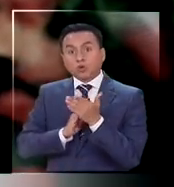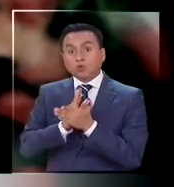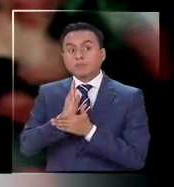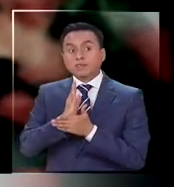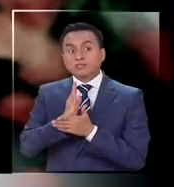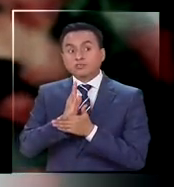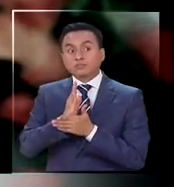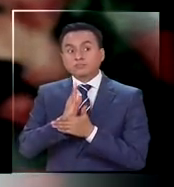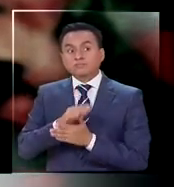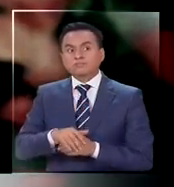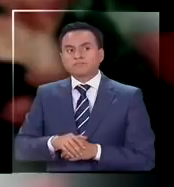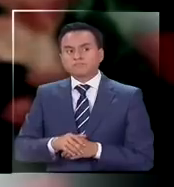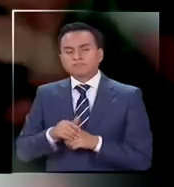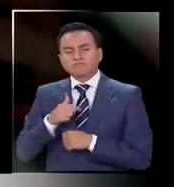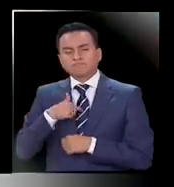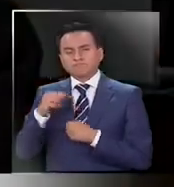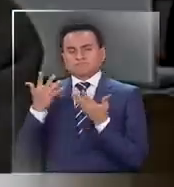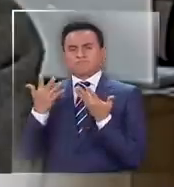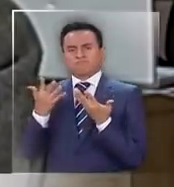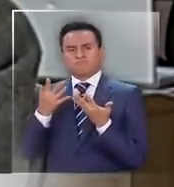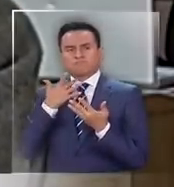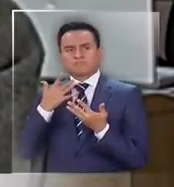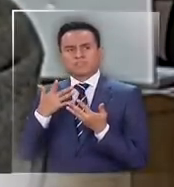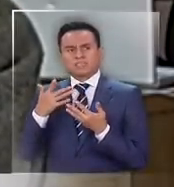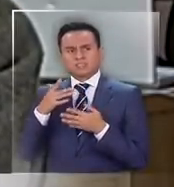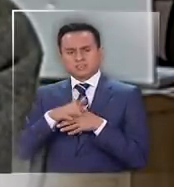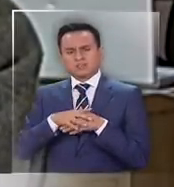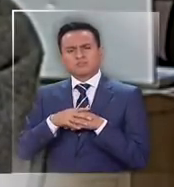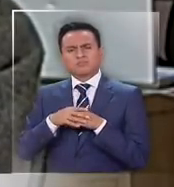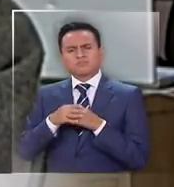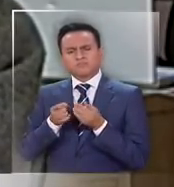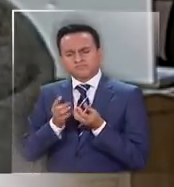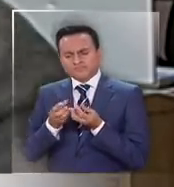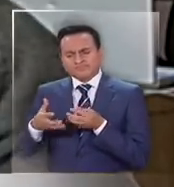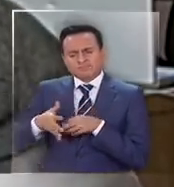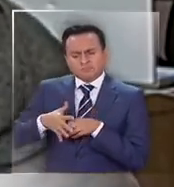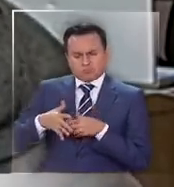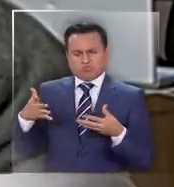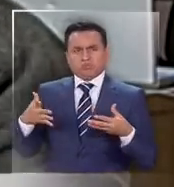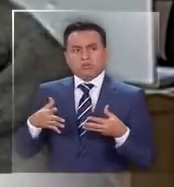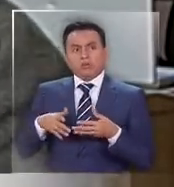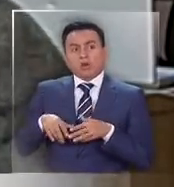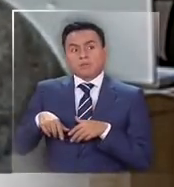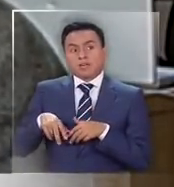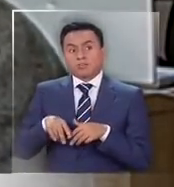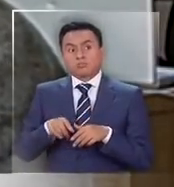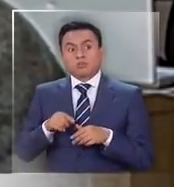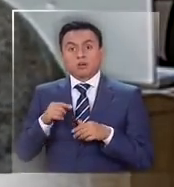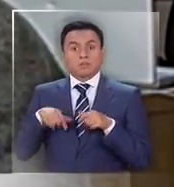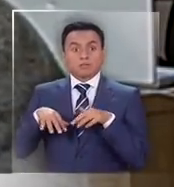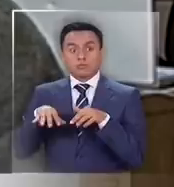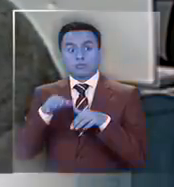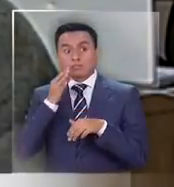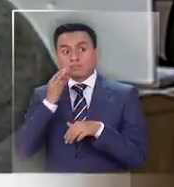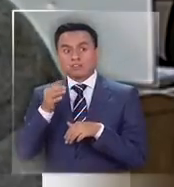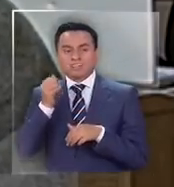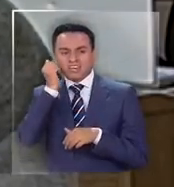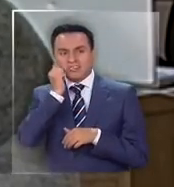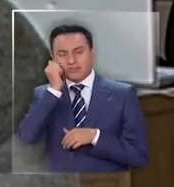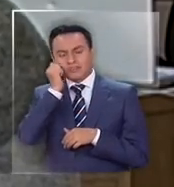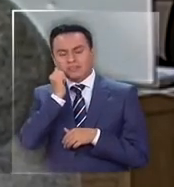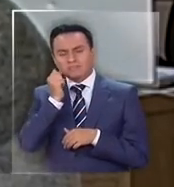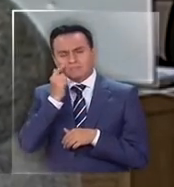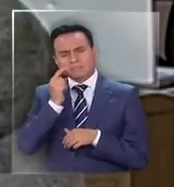comienzo. Me llamaba la atención mucho toqueteo genital. Estuve ahí de repente caminando, íbamos cuatro caminando, dice, y como cosa cariñosa,